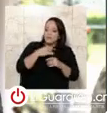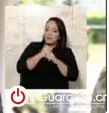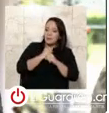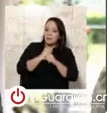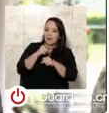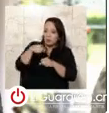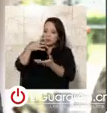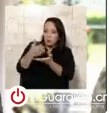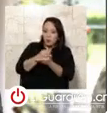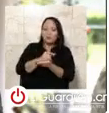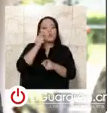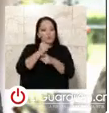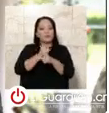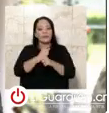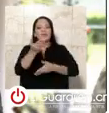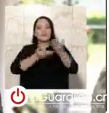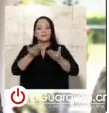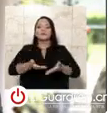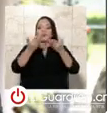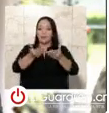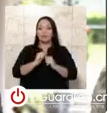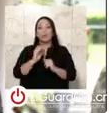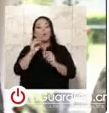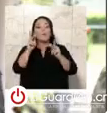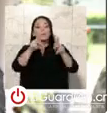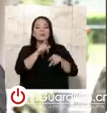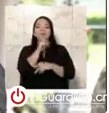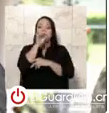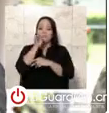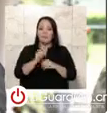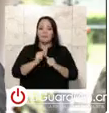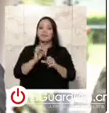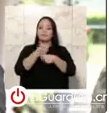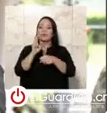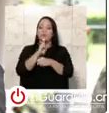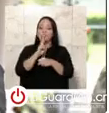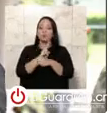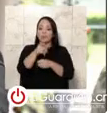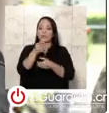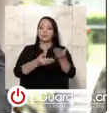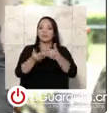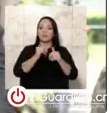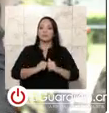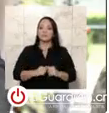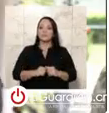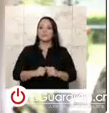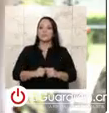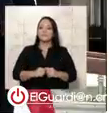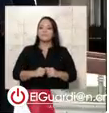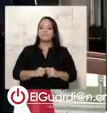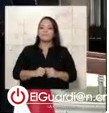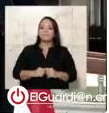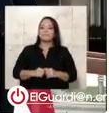cobrando efectivamente corresponde a servicios prestados o a personas que efectivamente hicieron uso de los servicios. Muy bien,